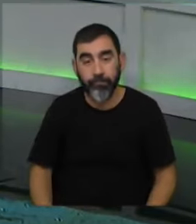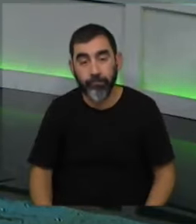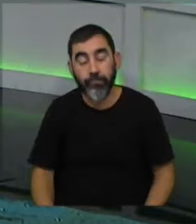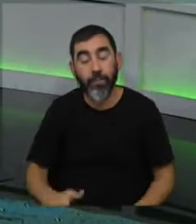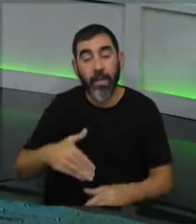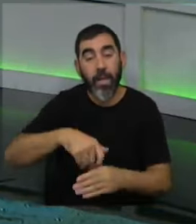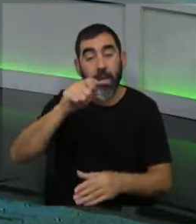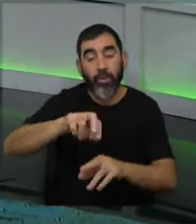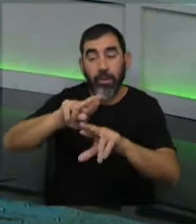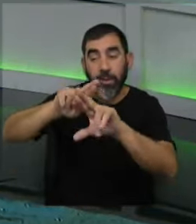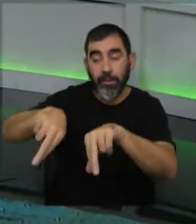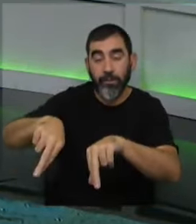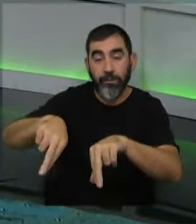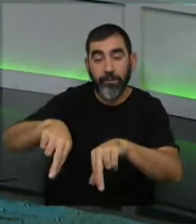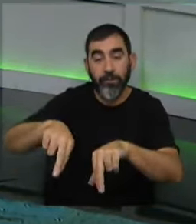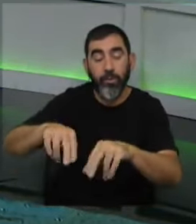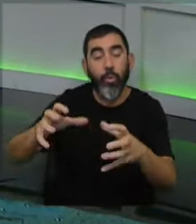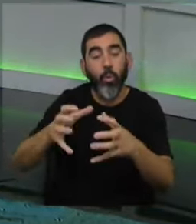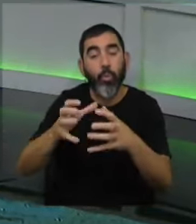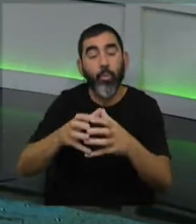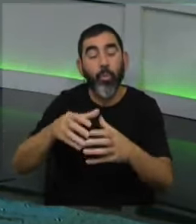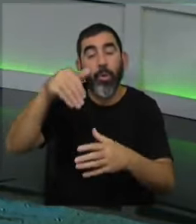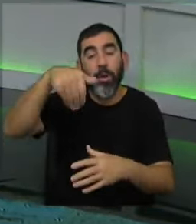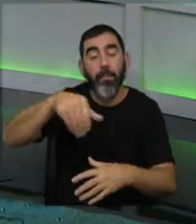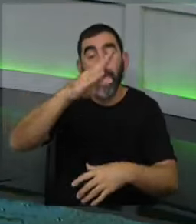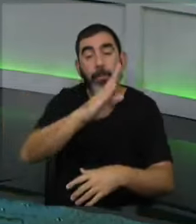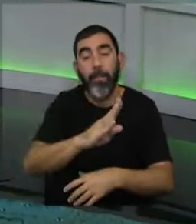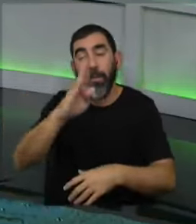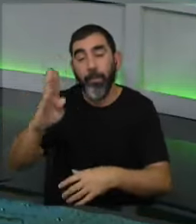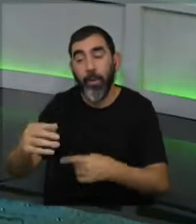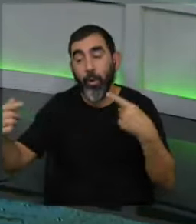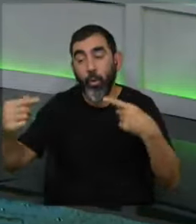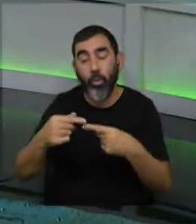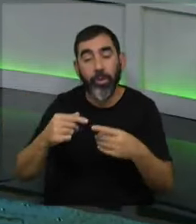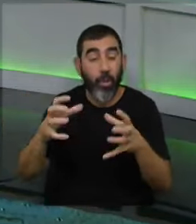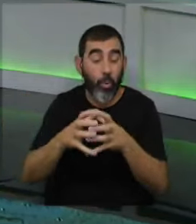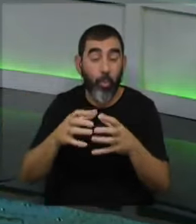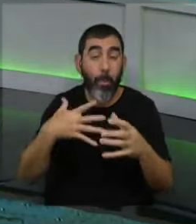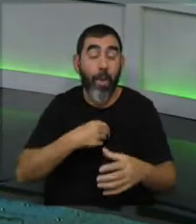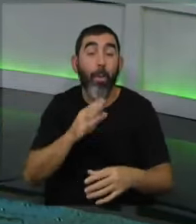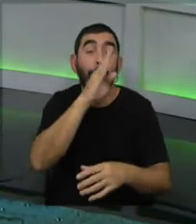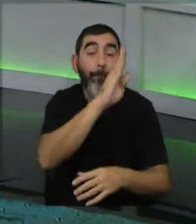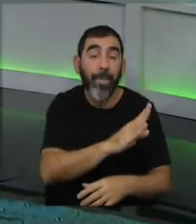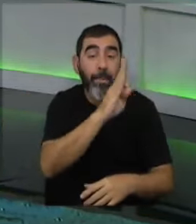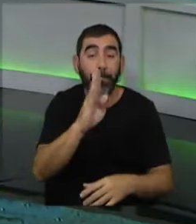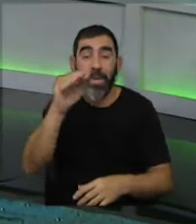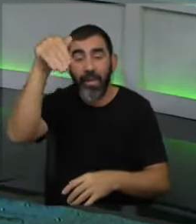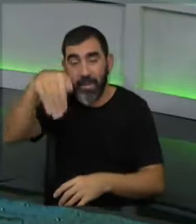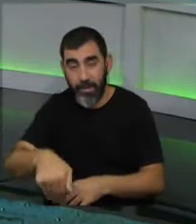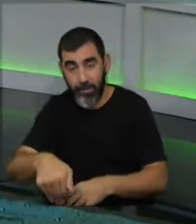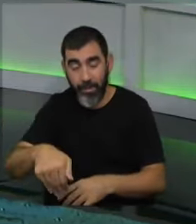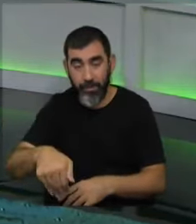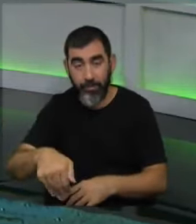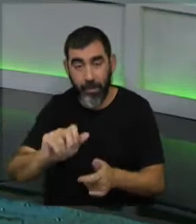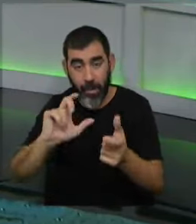la corte rechazó la impugnación del movimiento de participación popular contra la agrupación Blanca participación popular